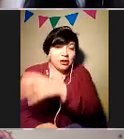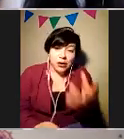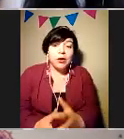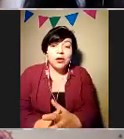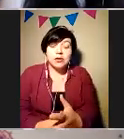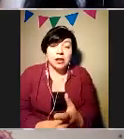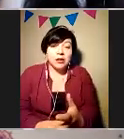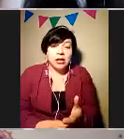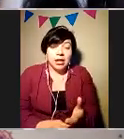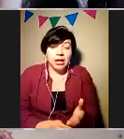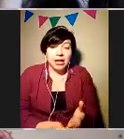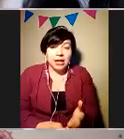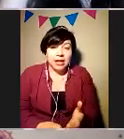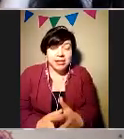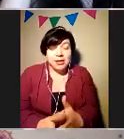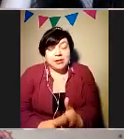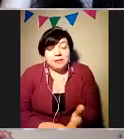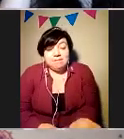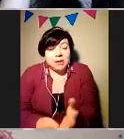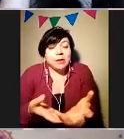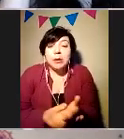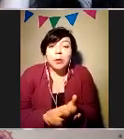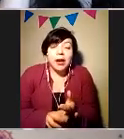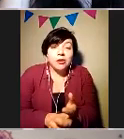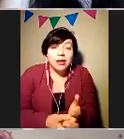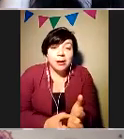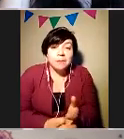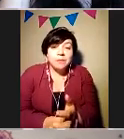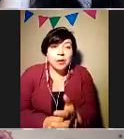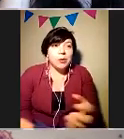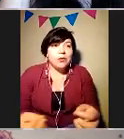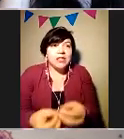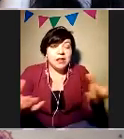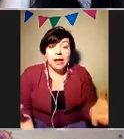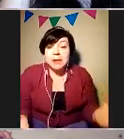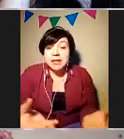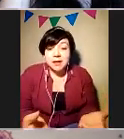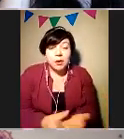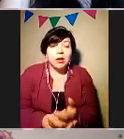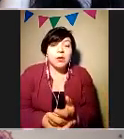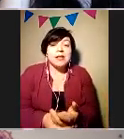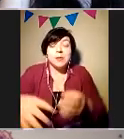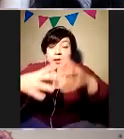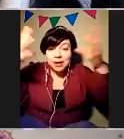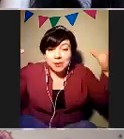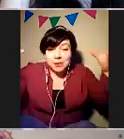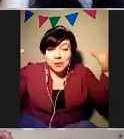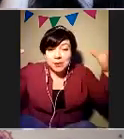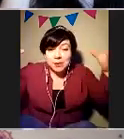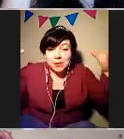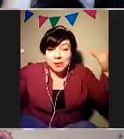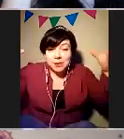de la moda, los daños, y si lo vemos tampoco es algo de como visibilidad masiva, no es algo que se muestre